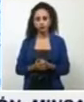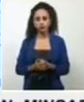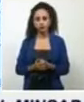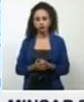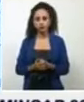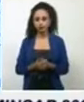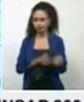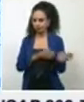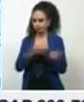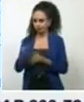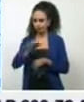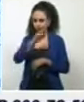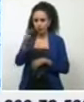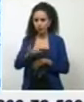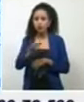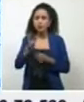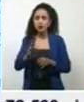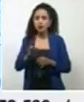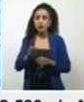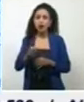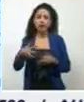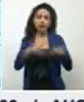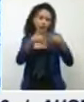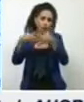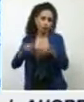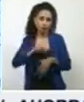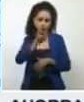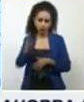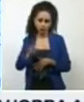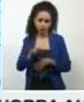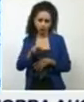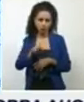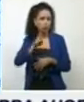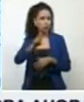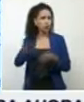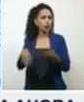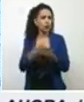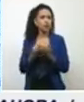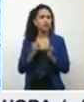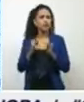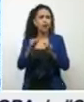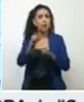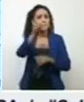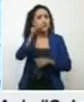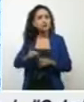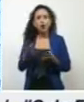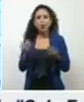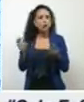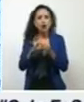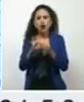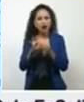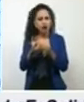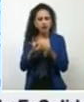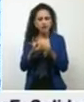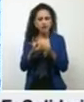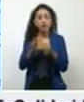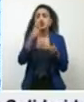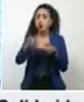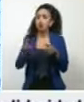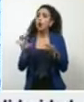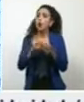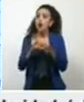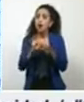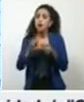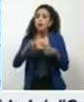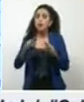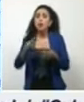de Estados Unidos. En los últimos días se ha informado sobre pacientes en estado crítico o grave como consecuencia de su